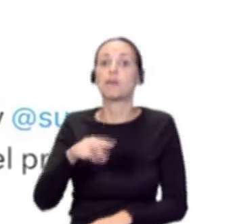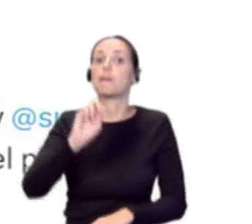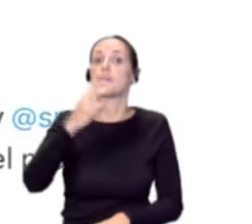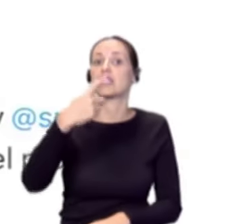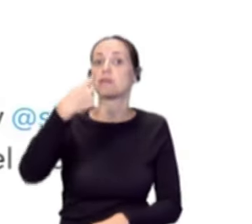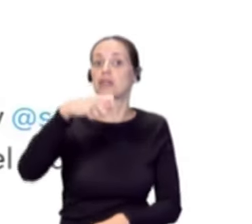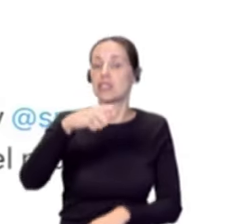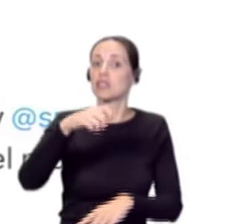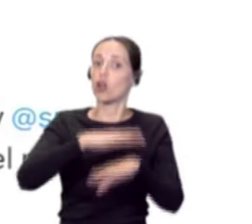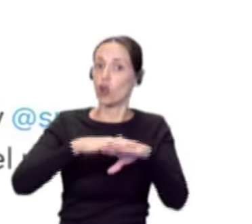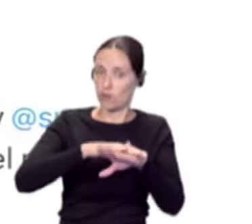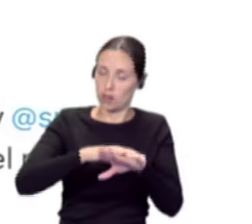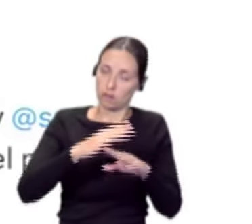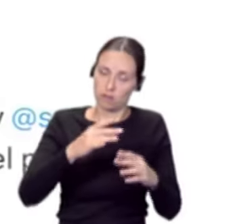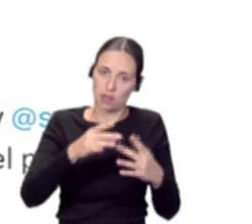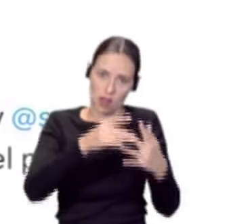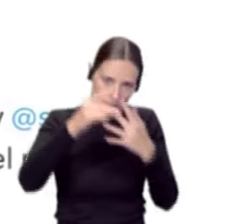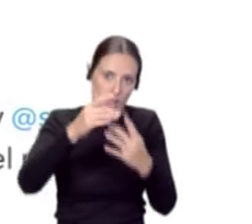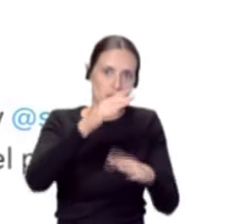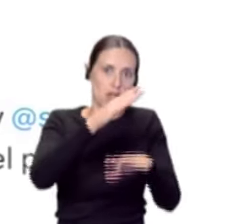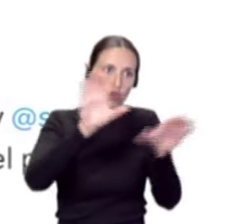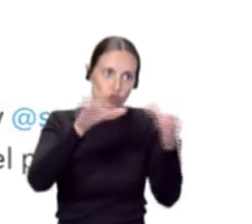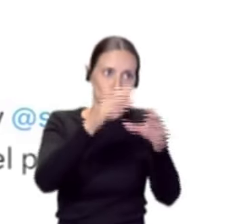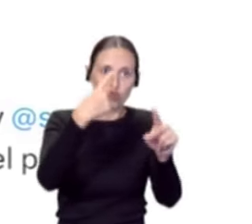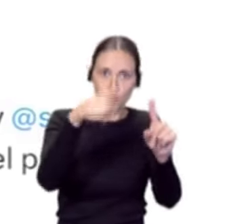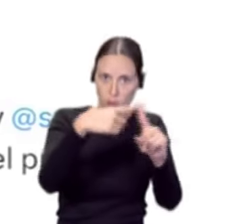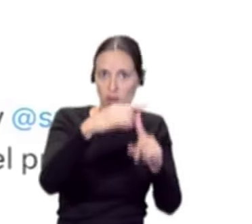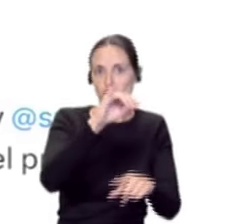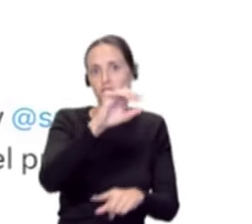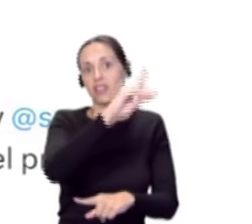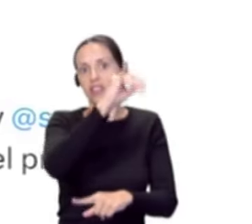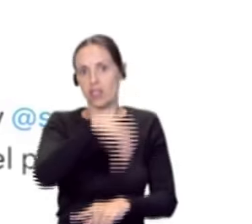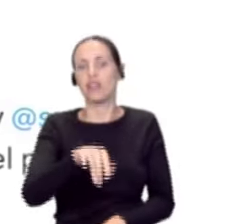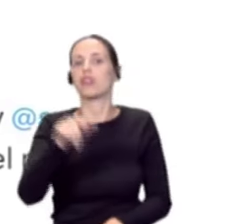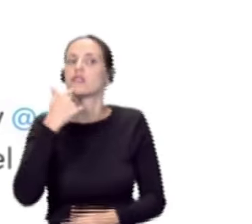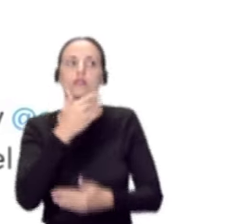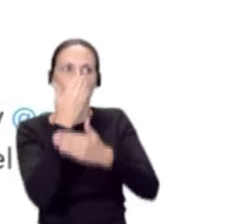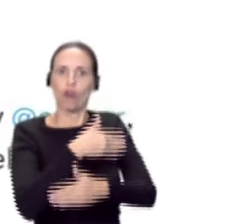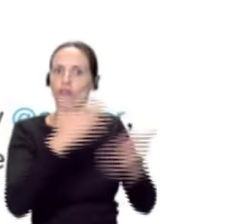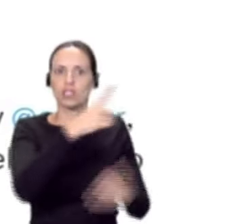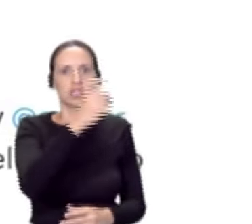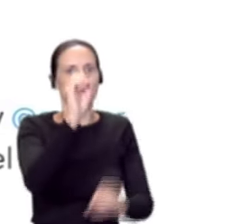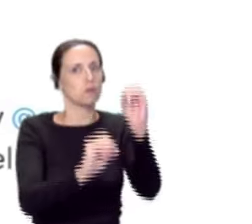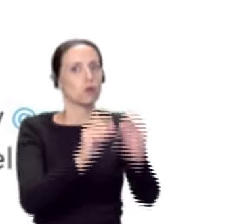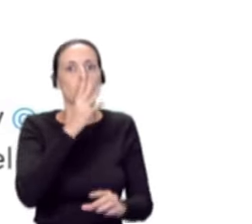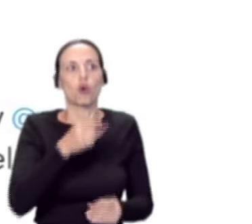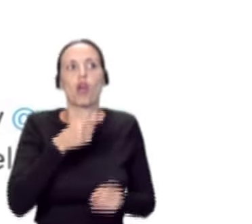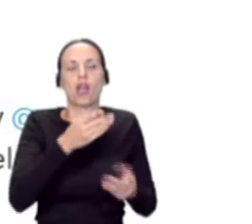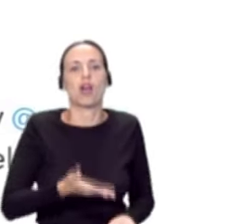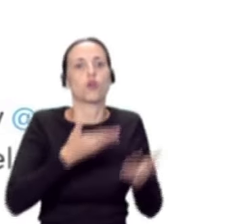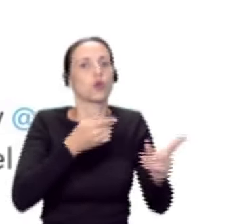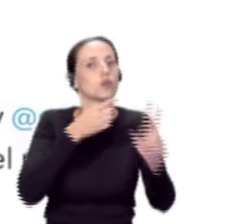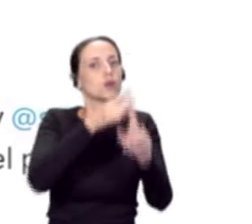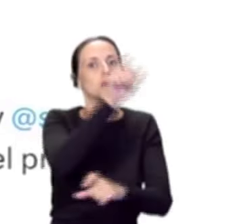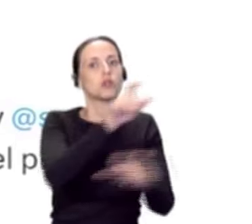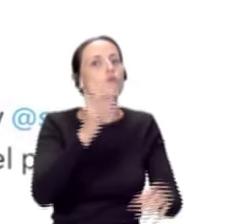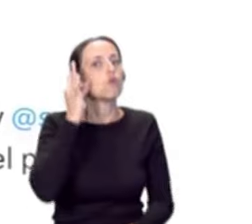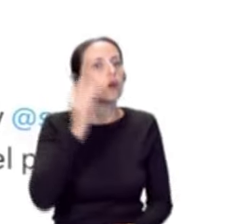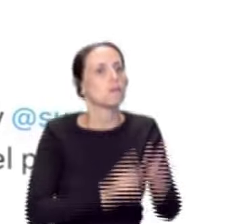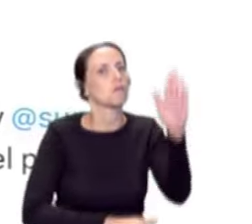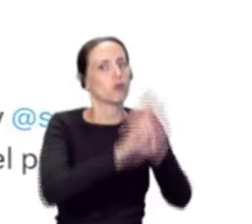y líder de Sumar, Yolanda Díaz, por la labor que lleva a cabo en su coalición en favor del progreso de las mujeres. Claro, hay que